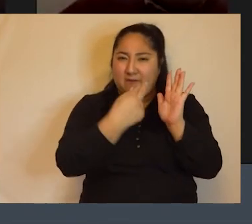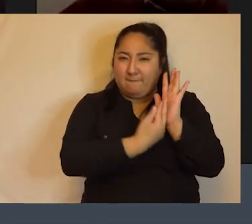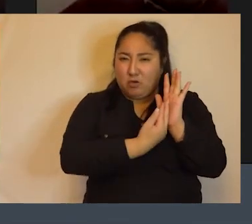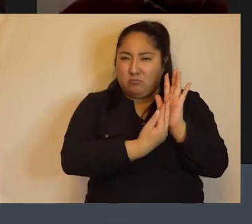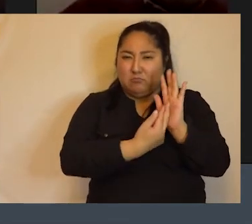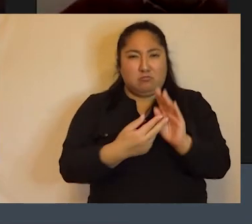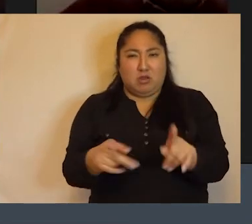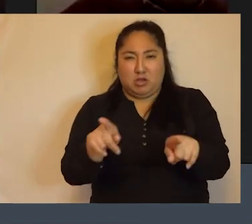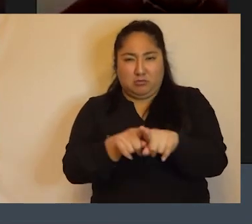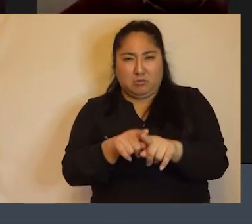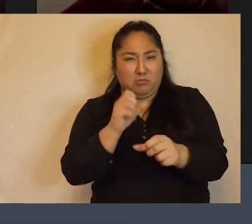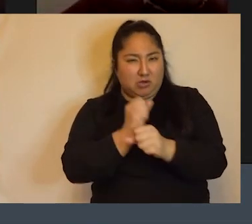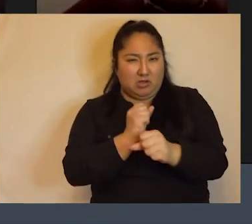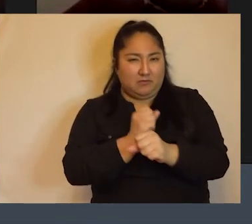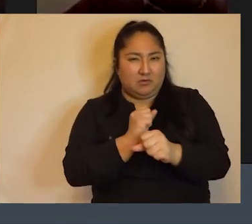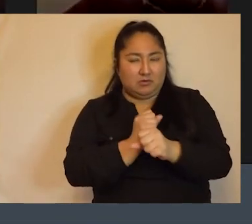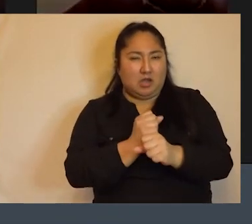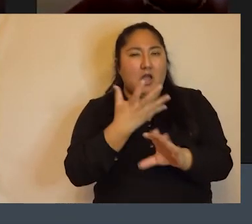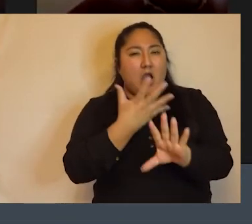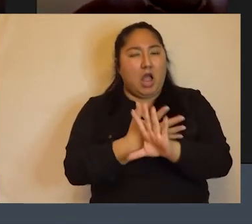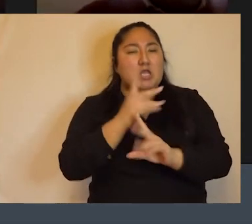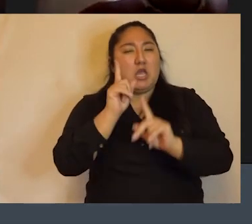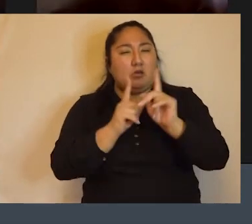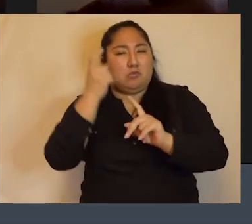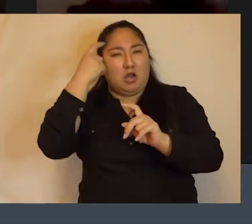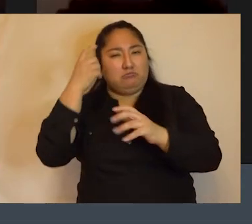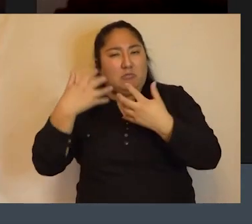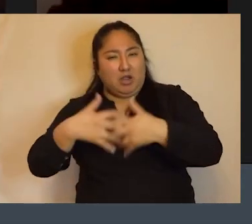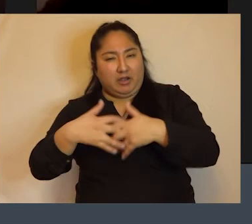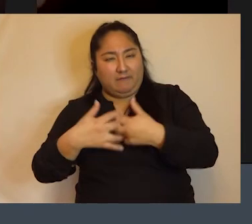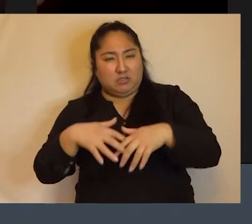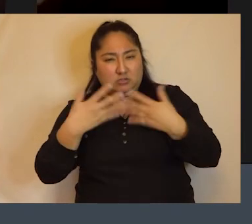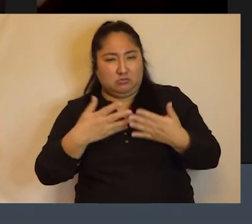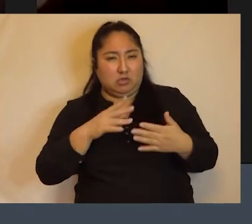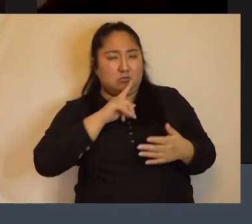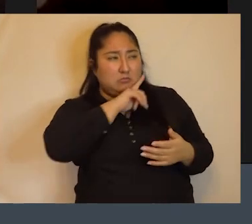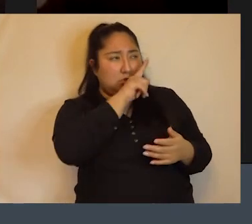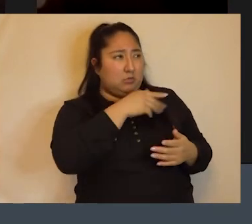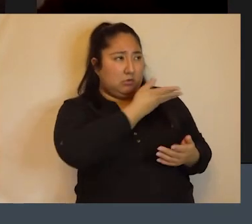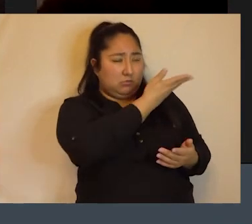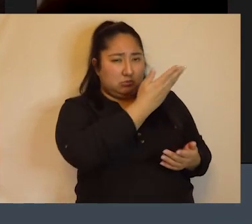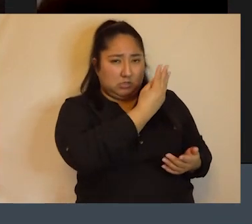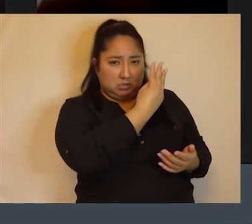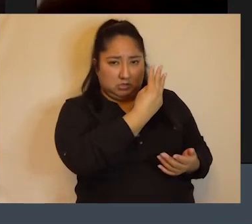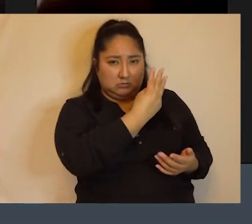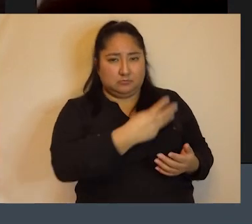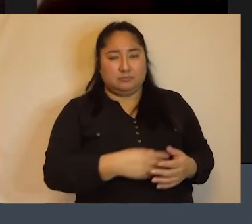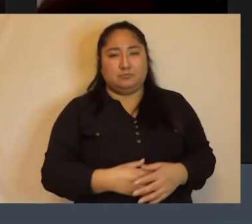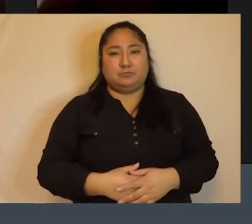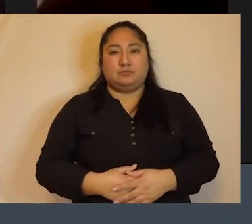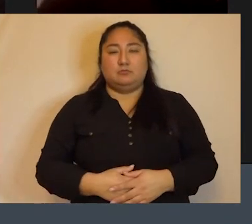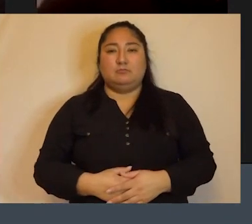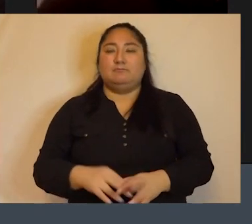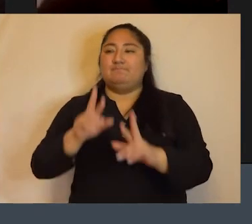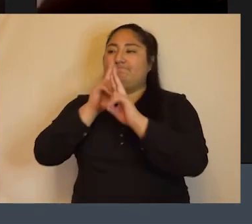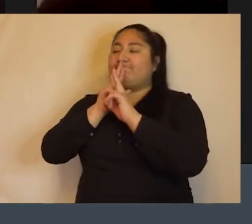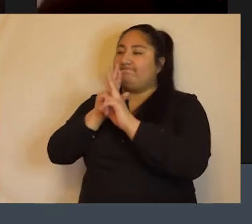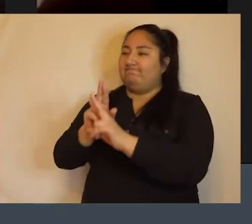una reforma laboral? ¿Hay alguna reflexión con respecto a esto? Pregunta para los 3 panelistas.